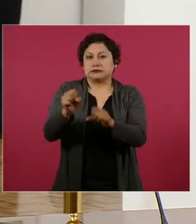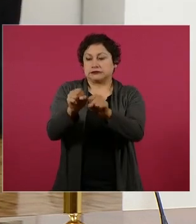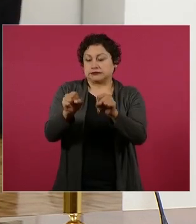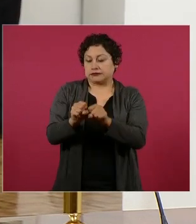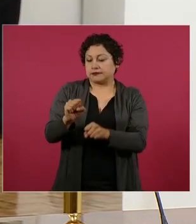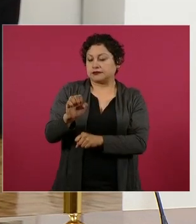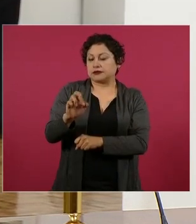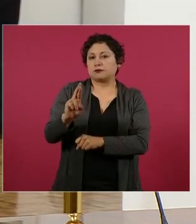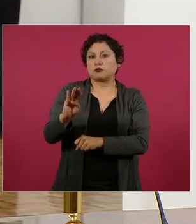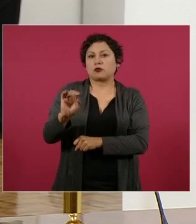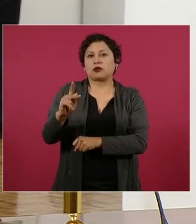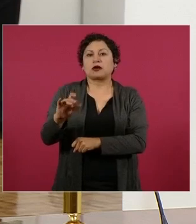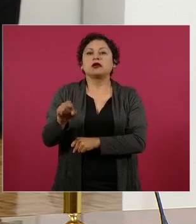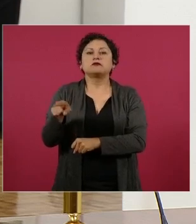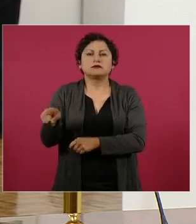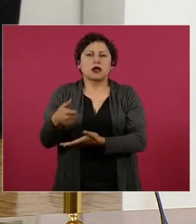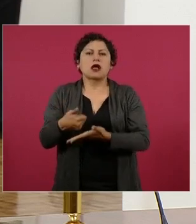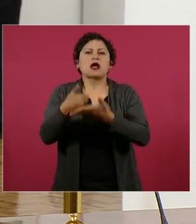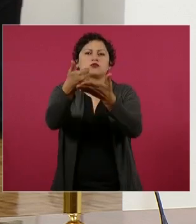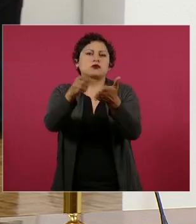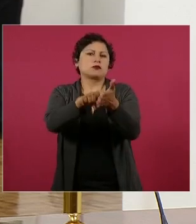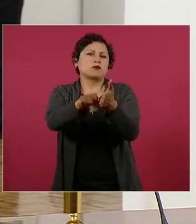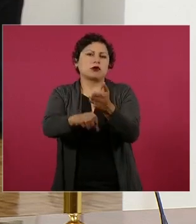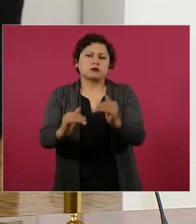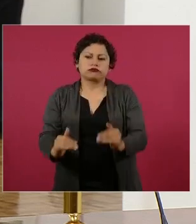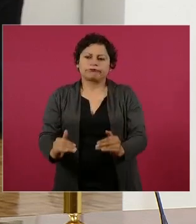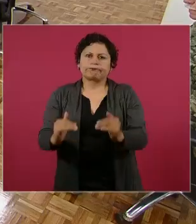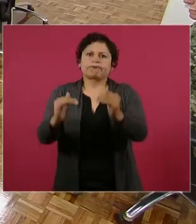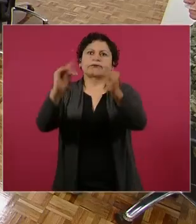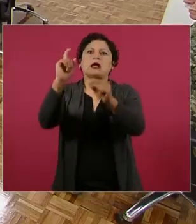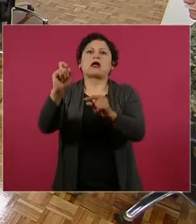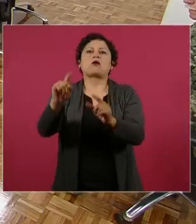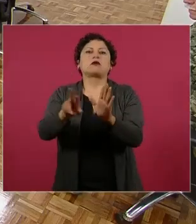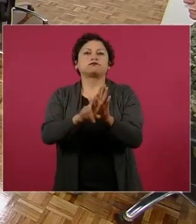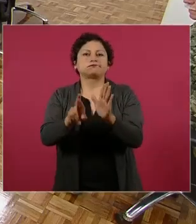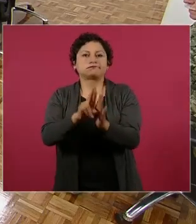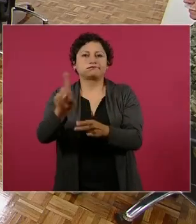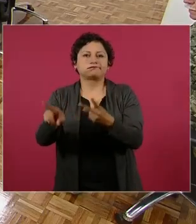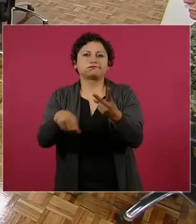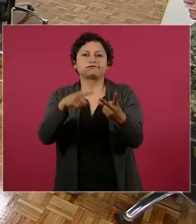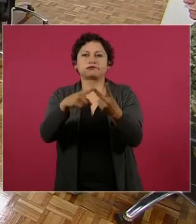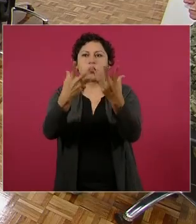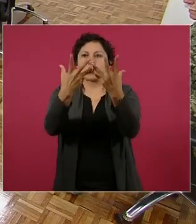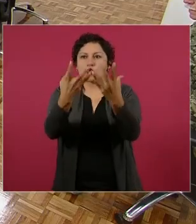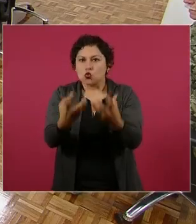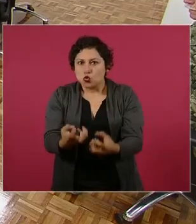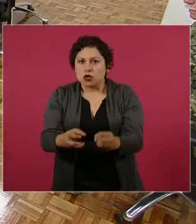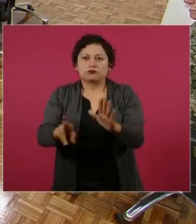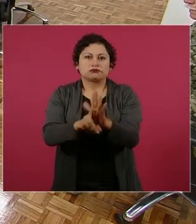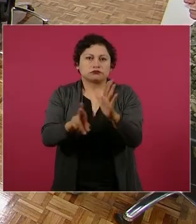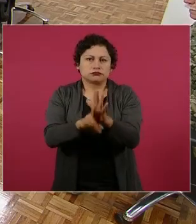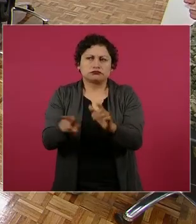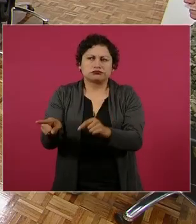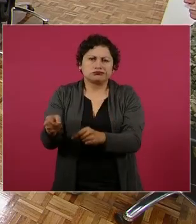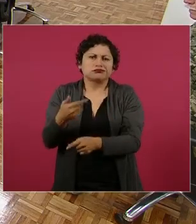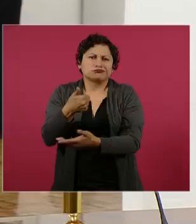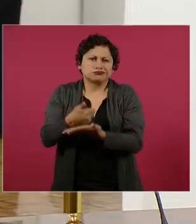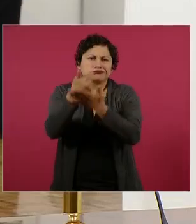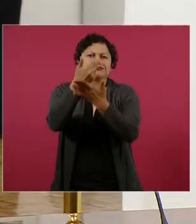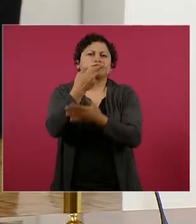servir para otro tipo de cuestiones, alerta de inundaciones, alertar sequías, muchas cosas se pueden hacer por ese sistema. Es preguntarle a la secretaria,